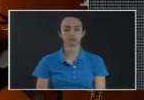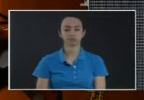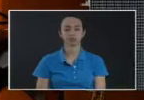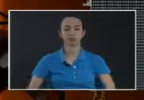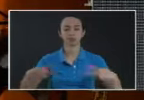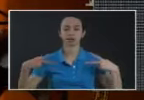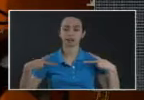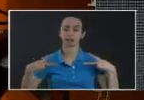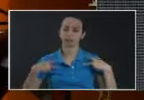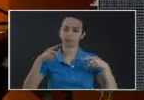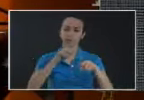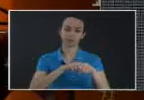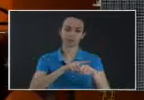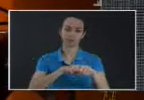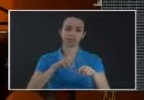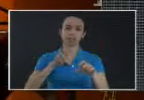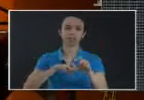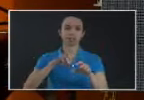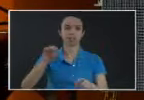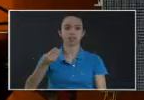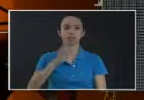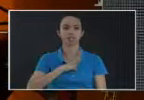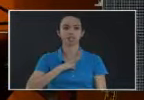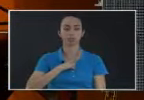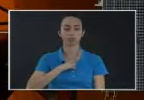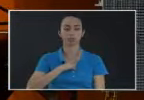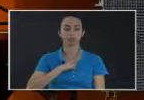Hay momentos en que tenemos nosotros